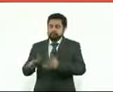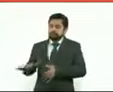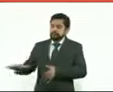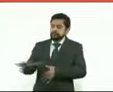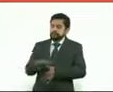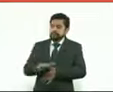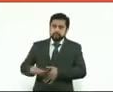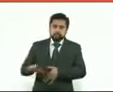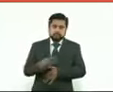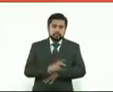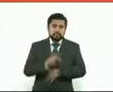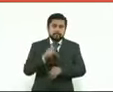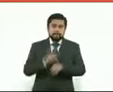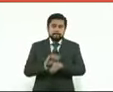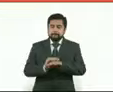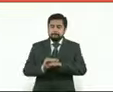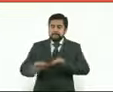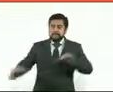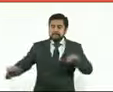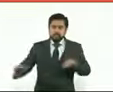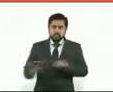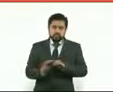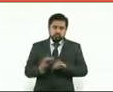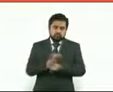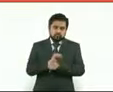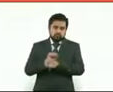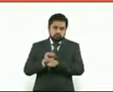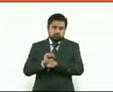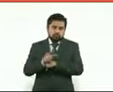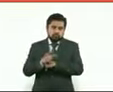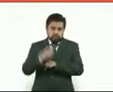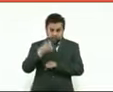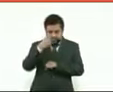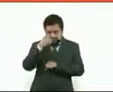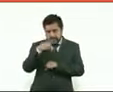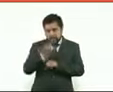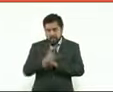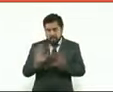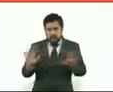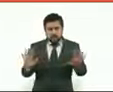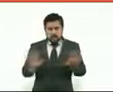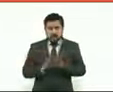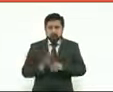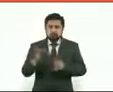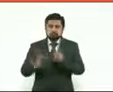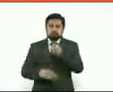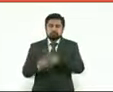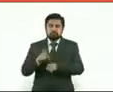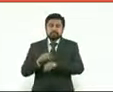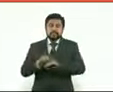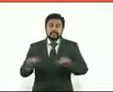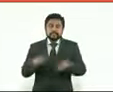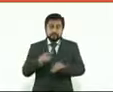tanto desgaste efectivamente para terminar la competencia. Pero va a estar fuerte el